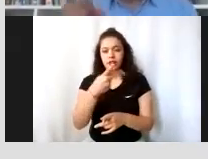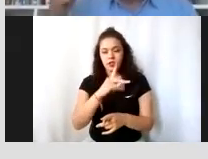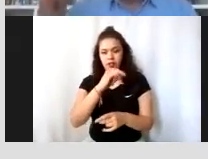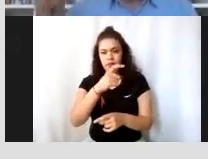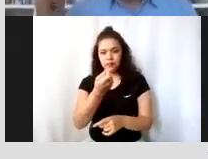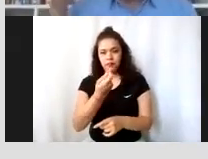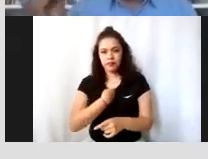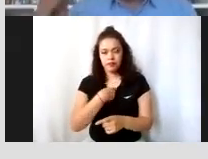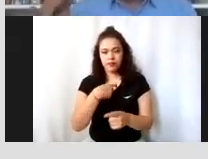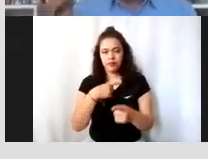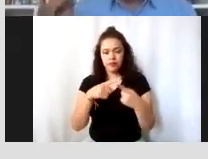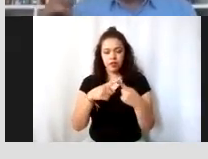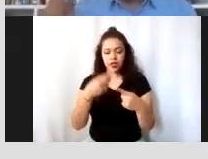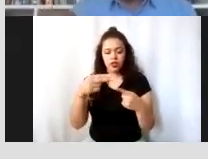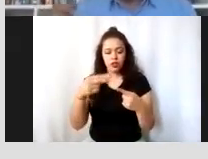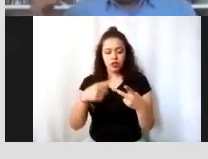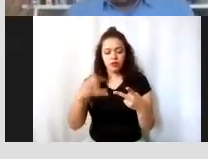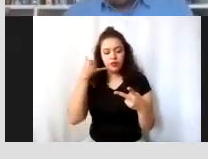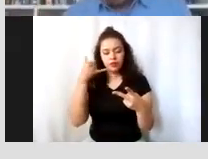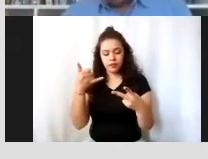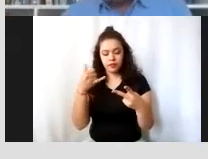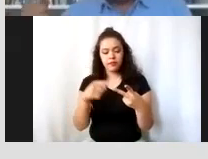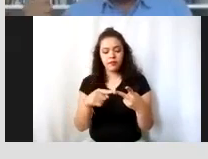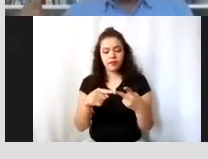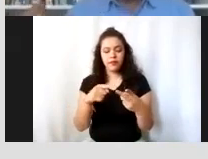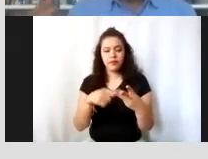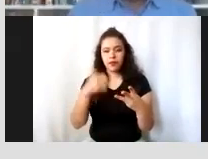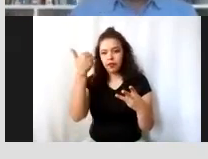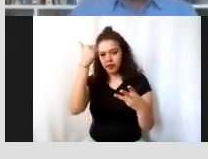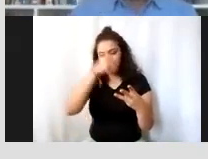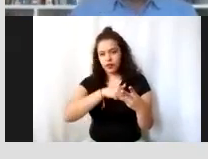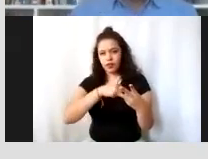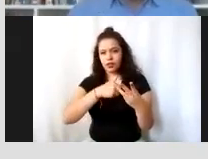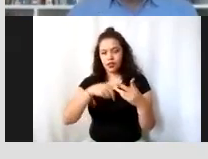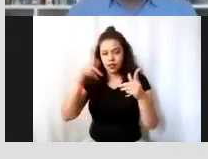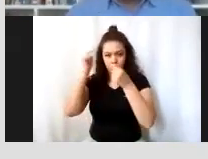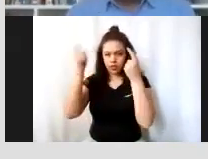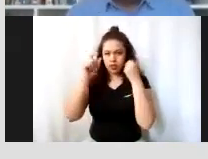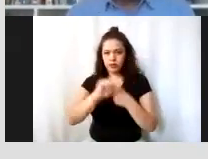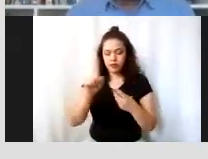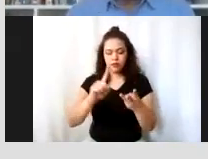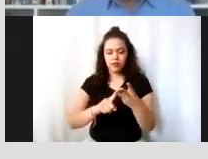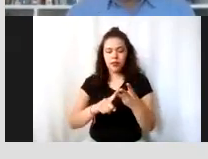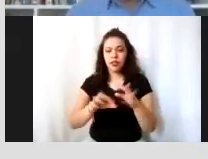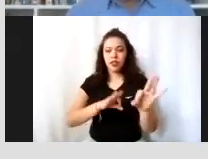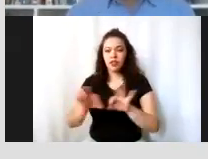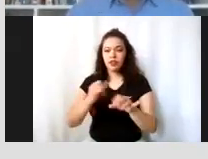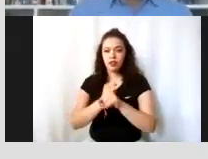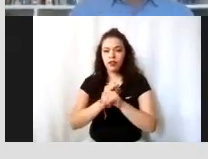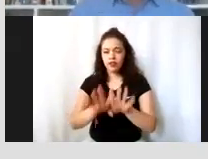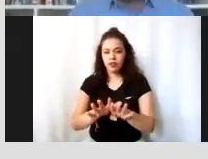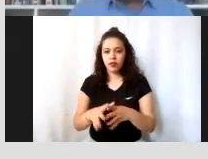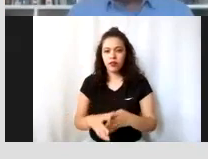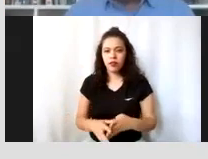2 puntos, nombre, teléfono celular, datos académicos, título o profesión, datos laborales,